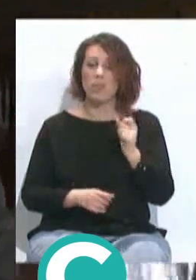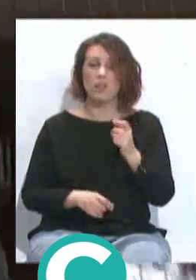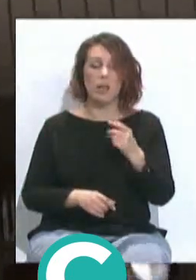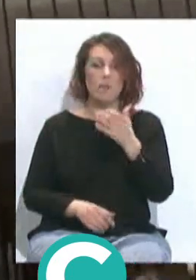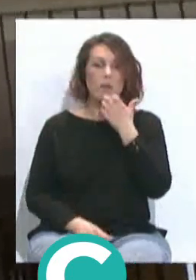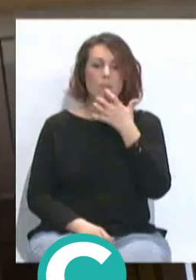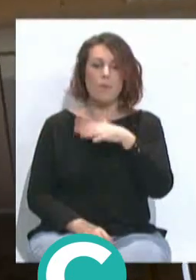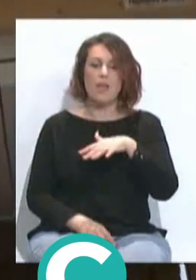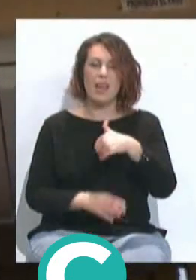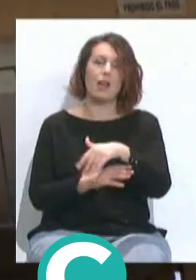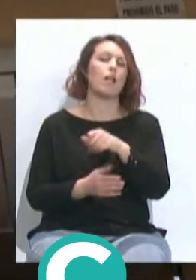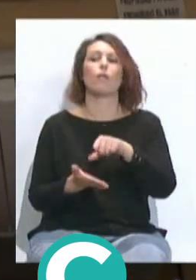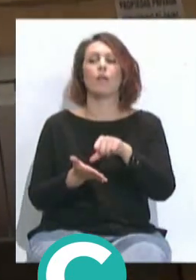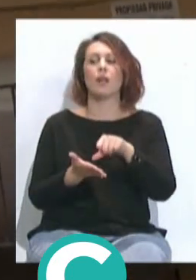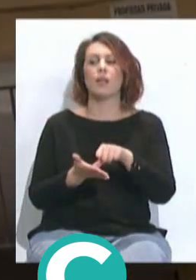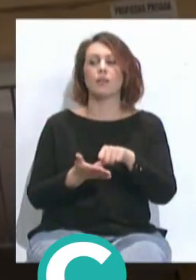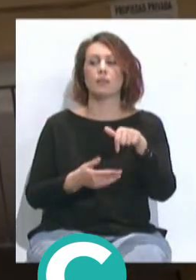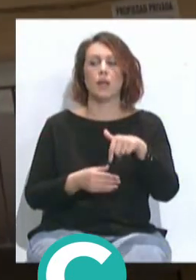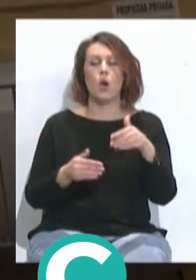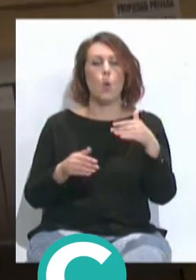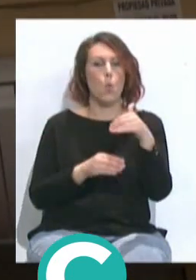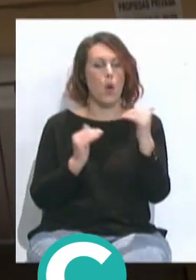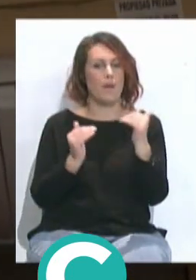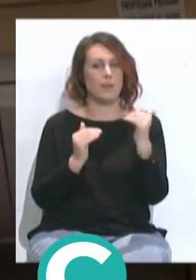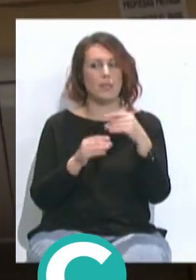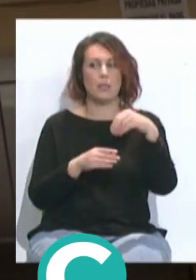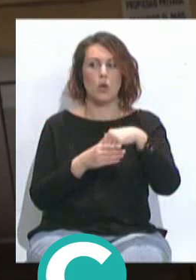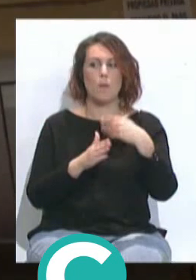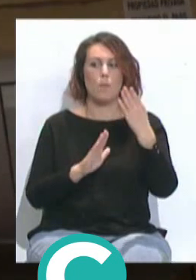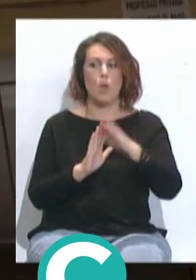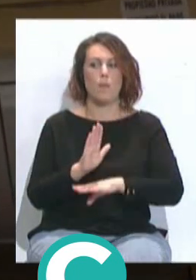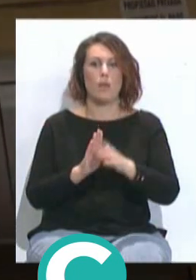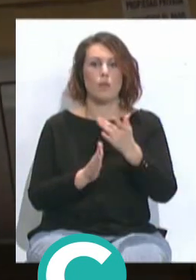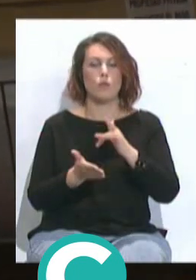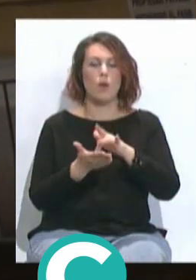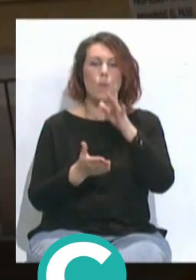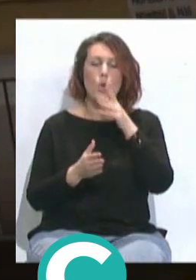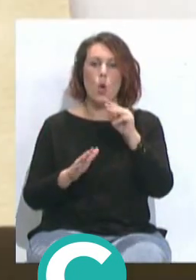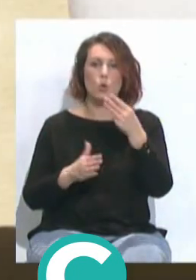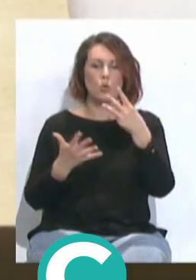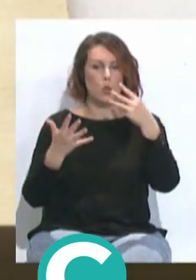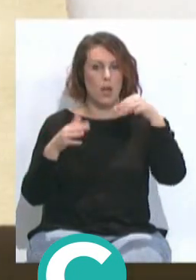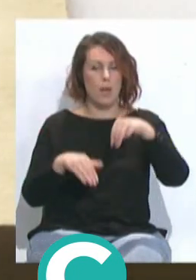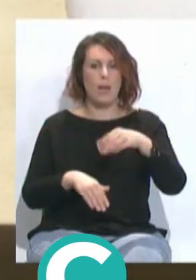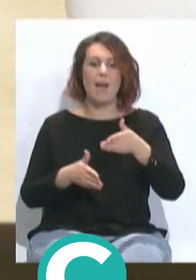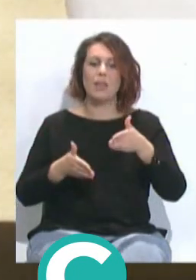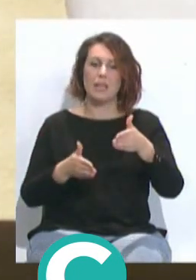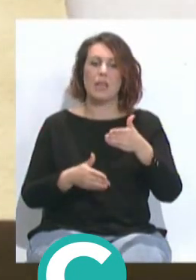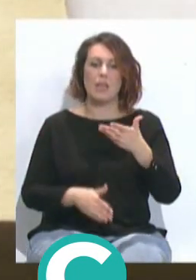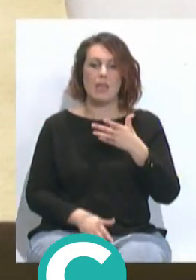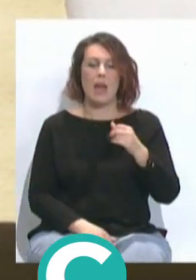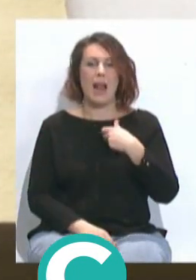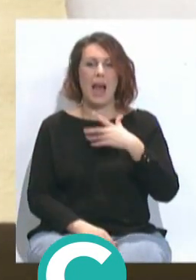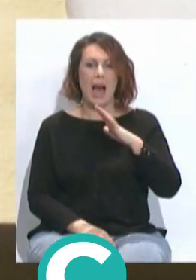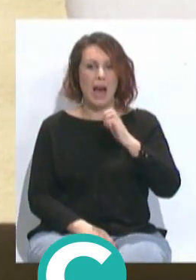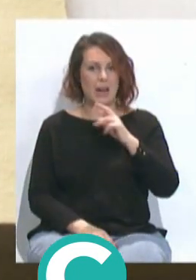las plazas y calles de la ciudad desde este jueves y dentro de la programación conmemorativa por el 8 de marzo la avenida José León de Carranza